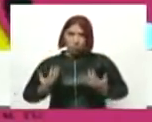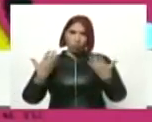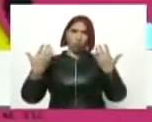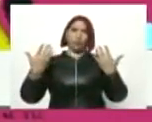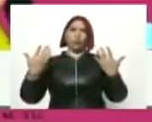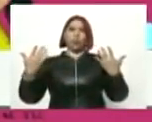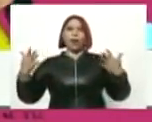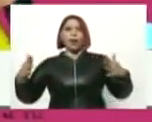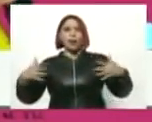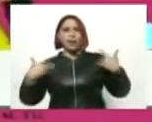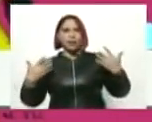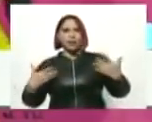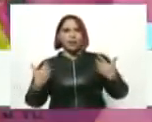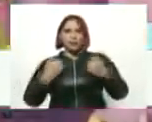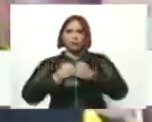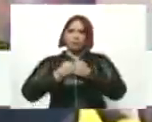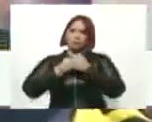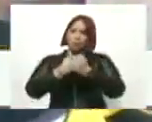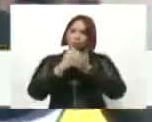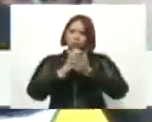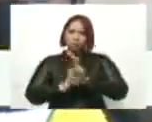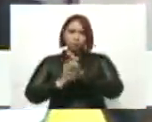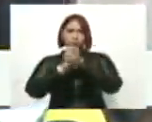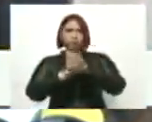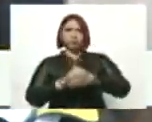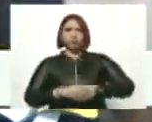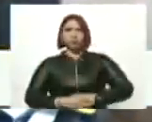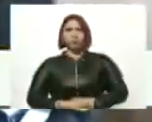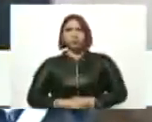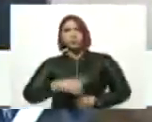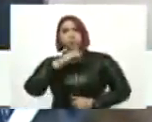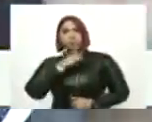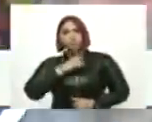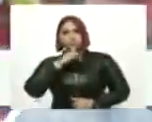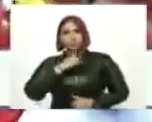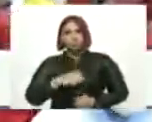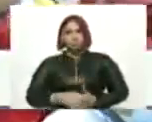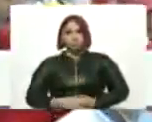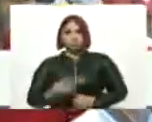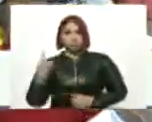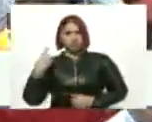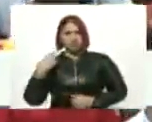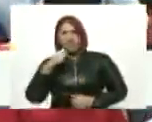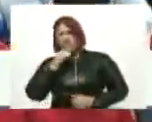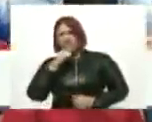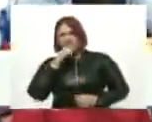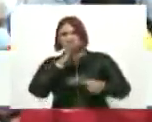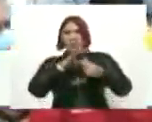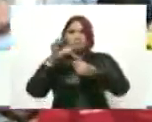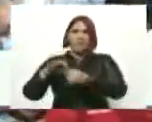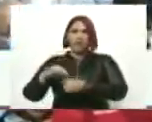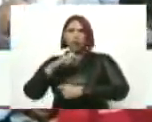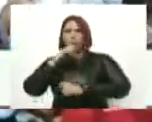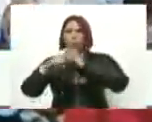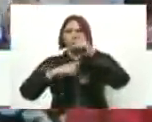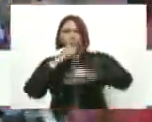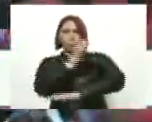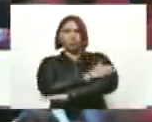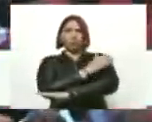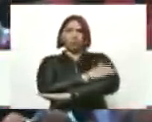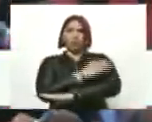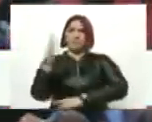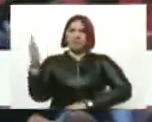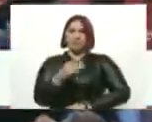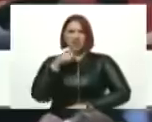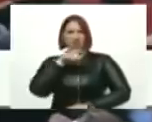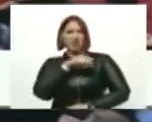alegría con amor, con compañerismo, es tolerante. ¿Quiénes sembraron aquí el odio? La derecha. Y vinieron ellos con el